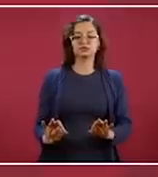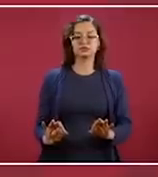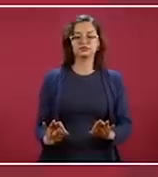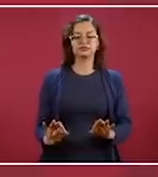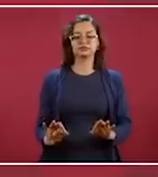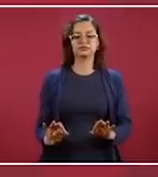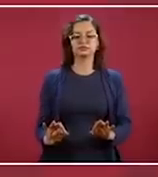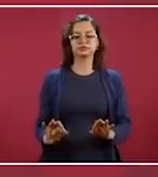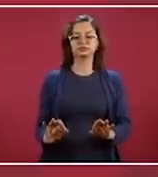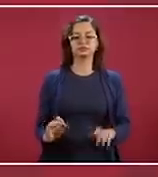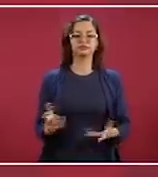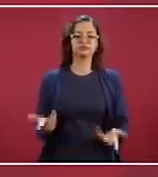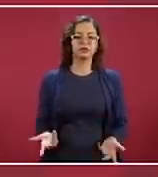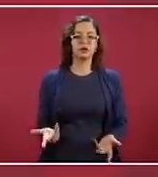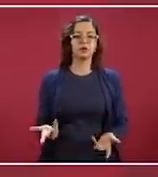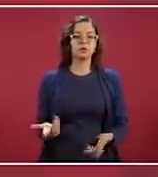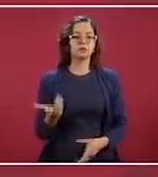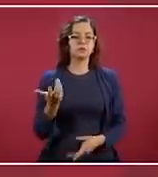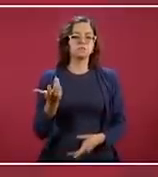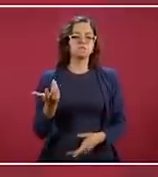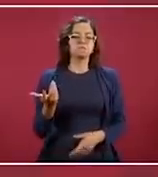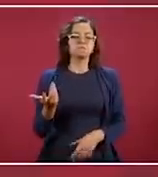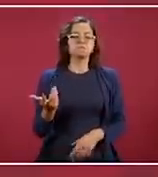se aligeran